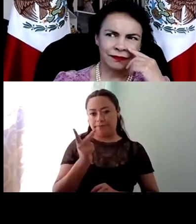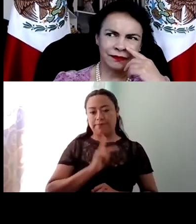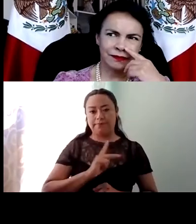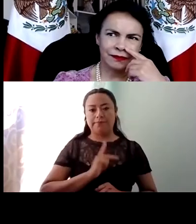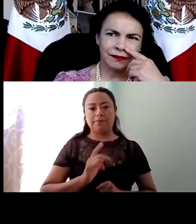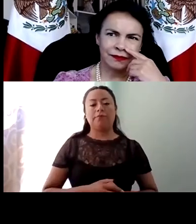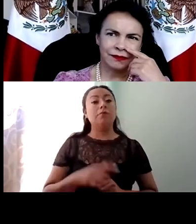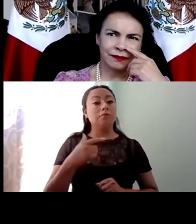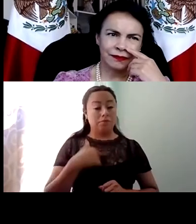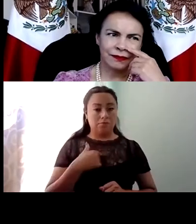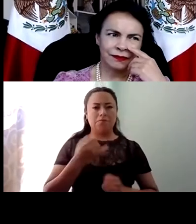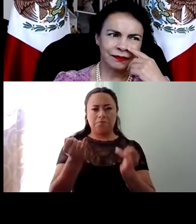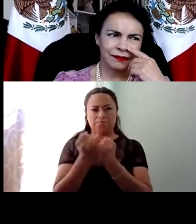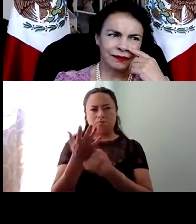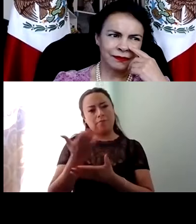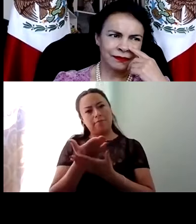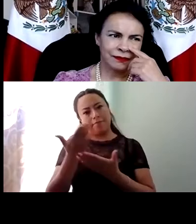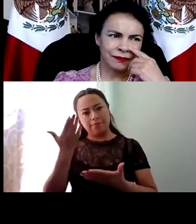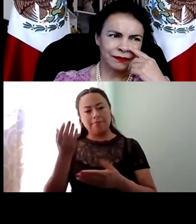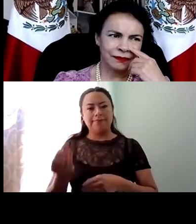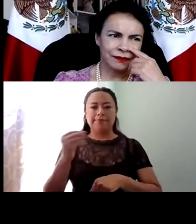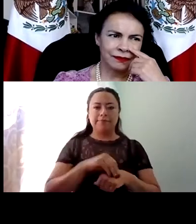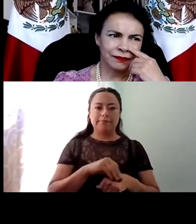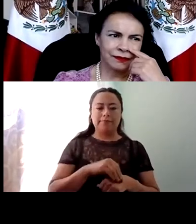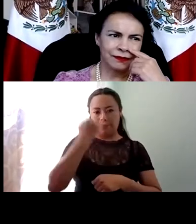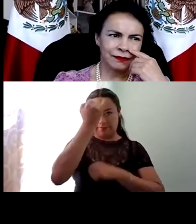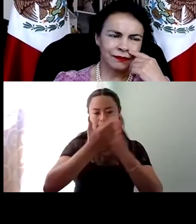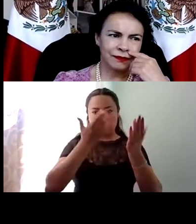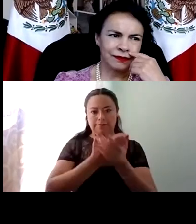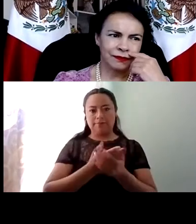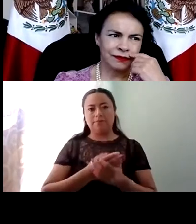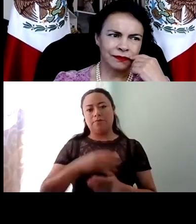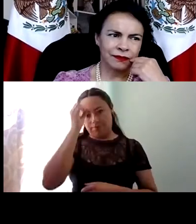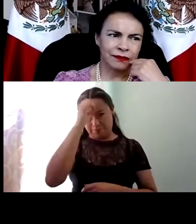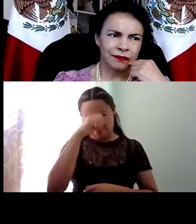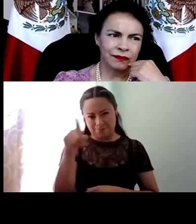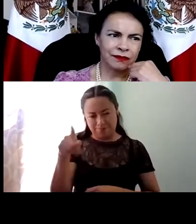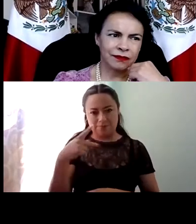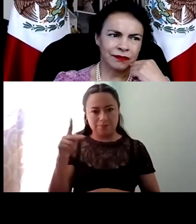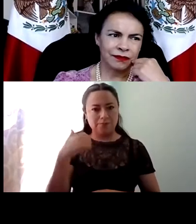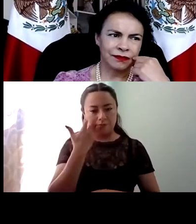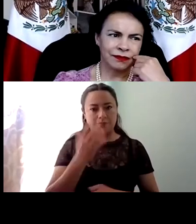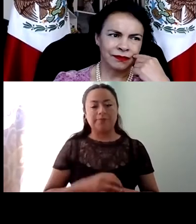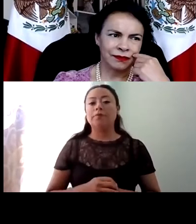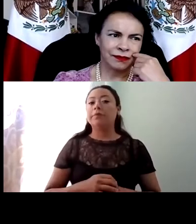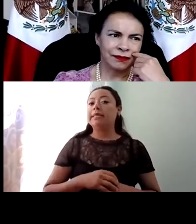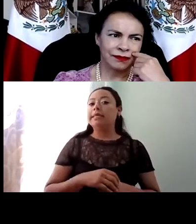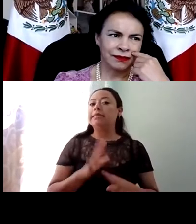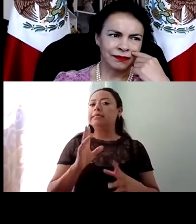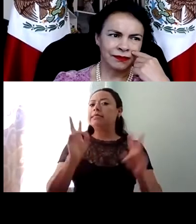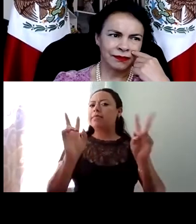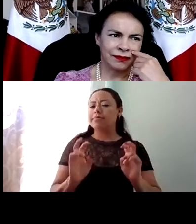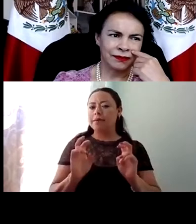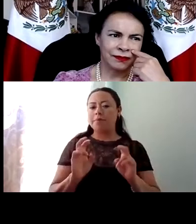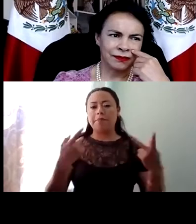una iniciativa y quisiera escuchar sus comentarios. Fue acerca de las personas de la tercera edad que no tienen